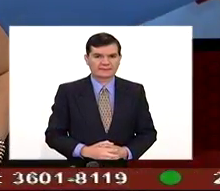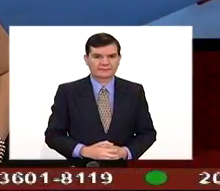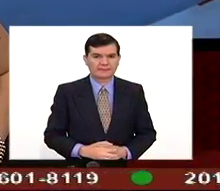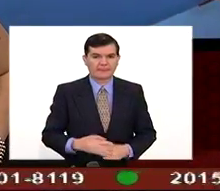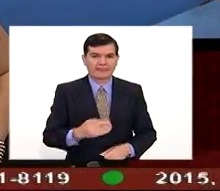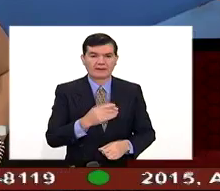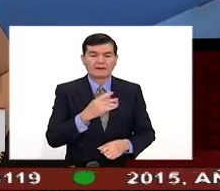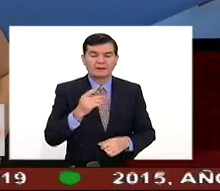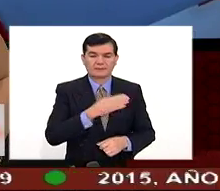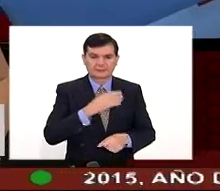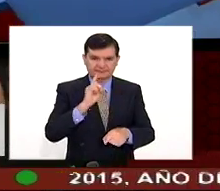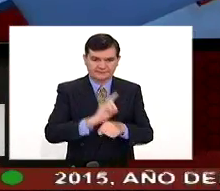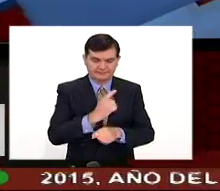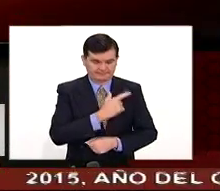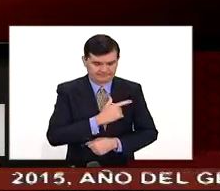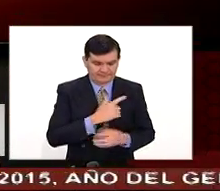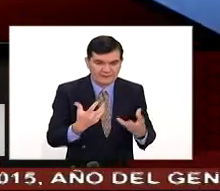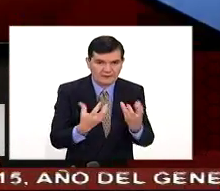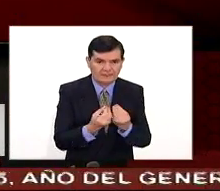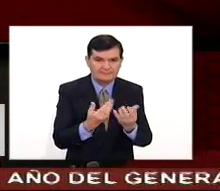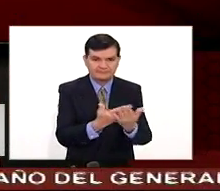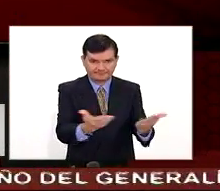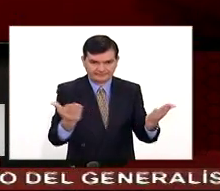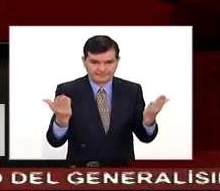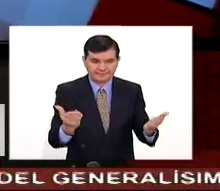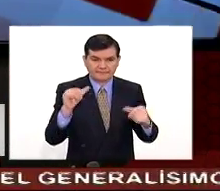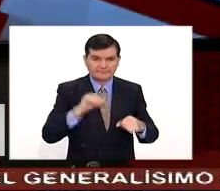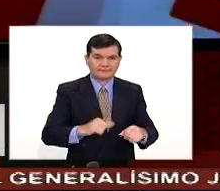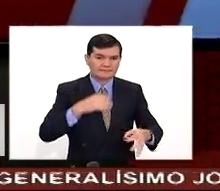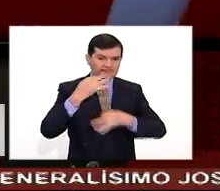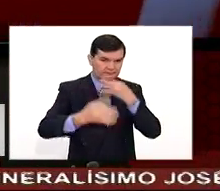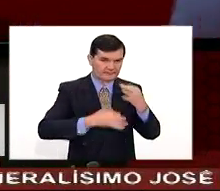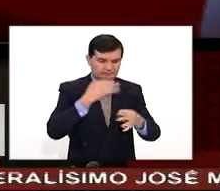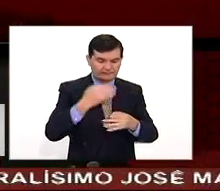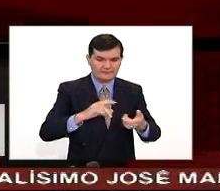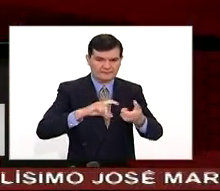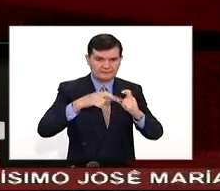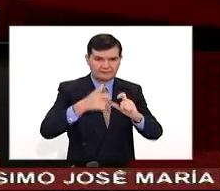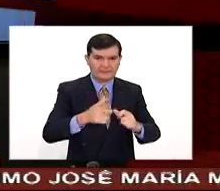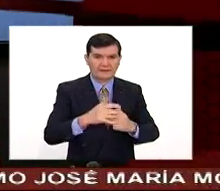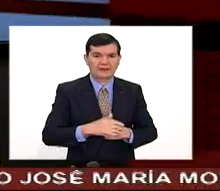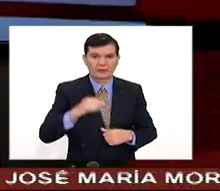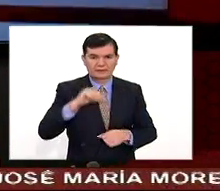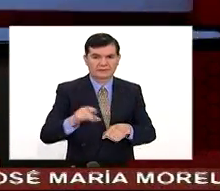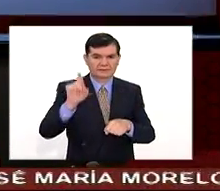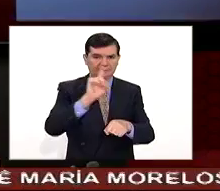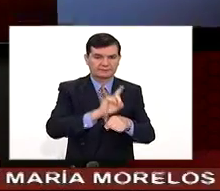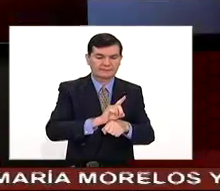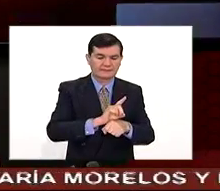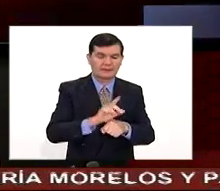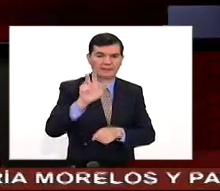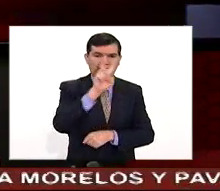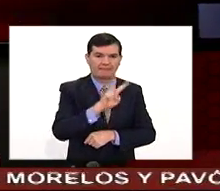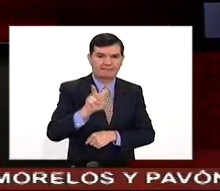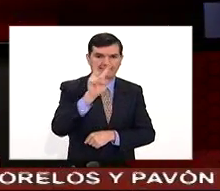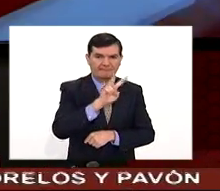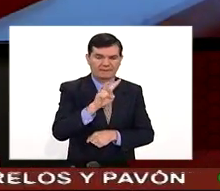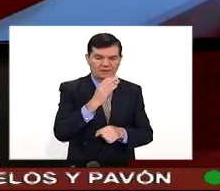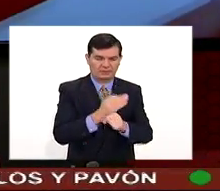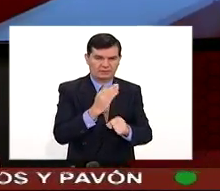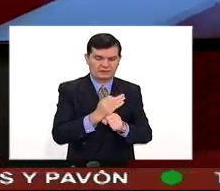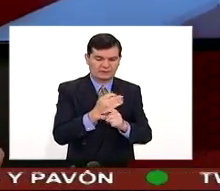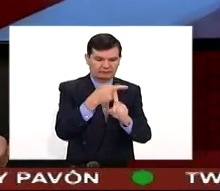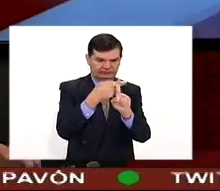¿Qué tal? Muy buenos días. Qué gusto que nos acompañe en una edición más de México al Día. Hoy ya es viernes. En este momento